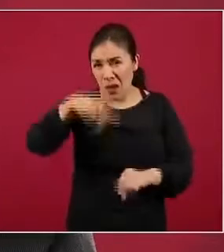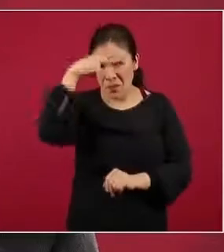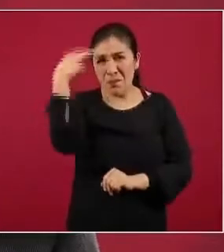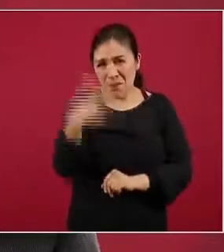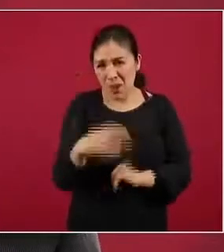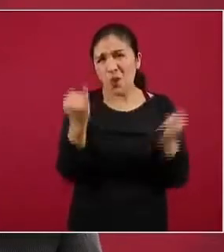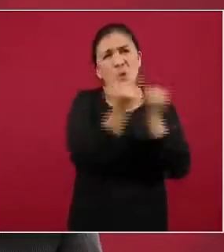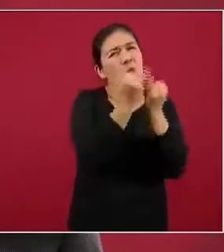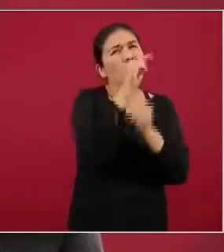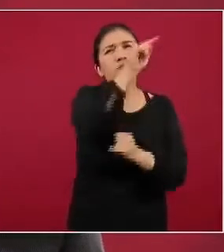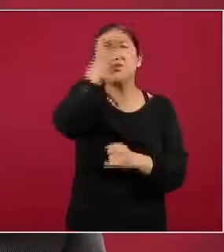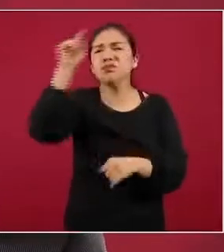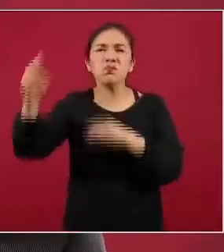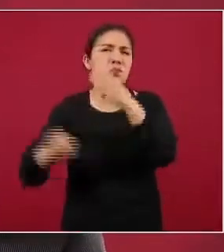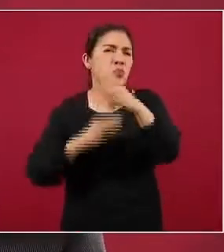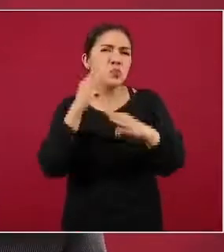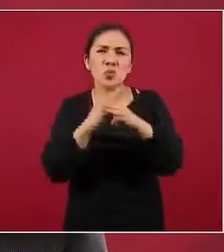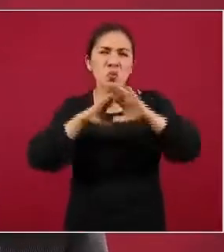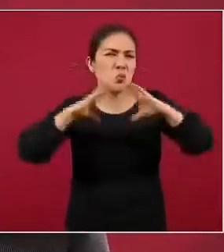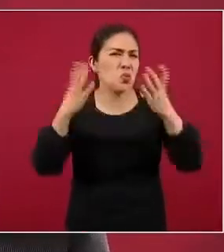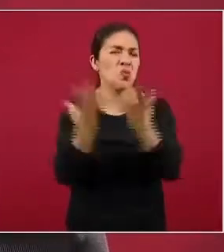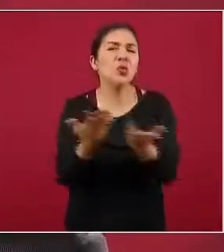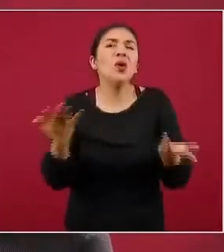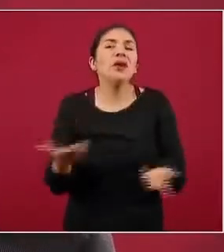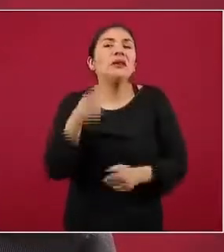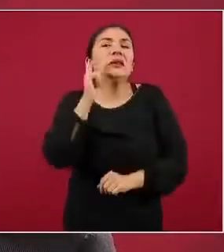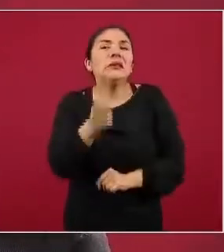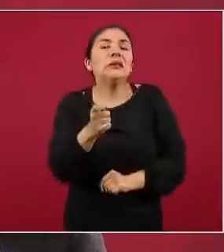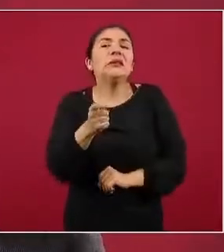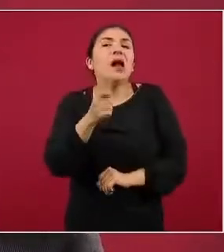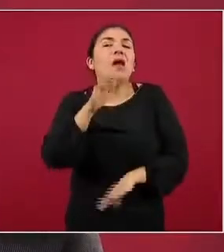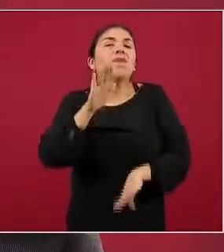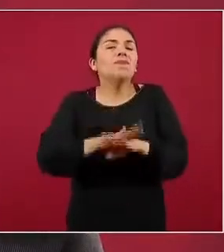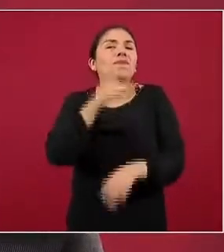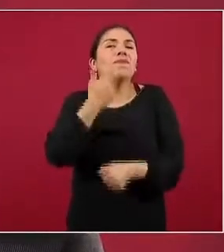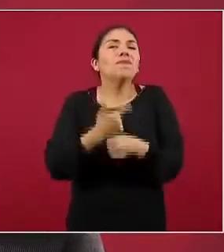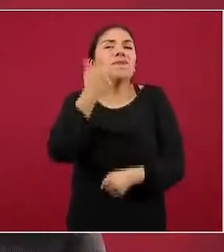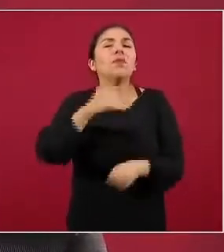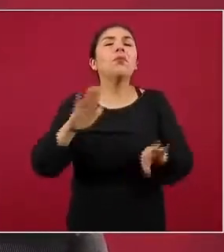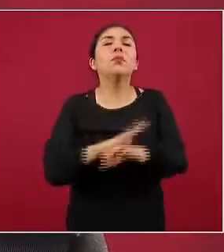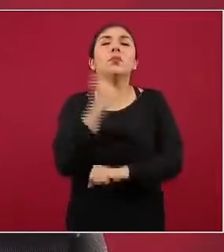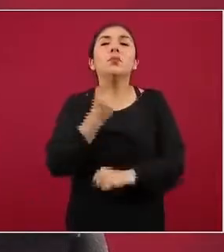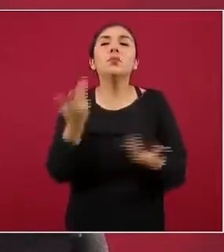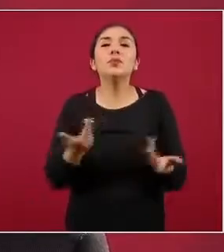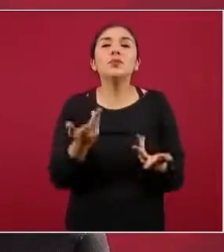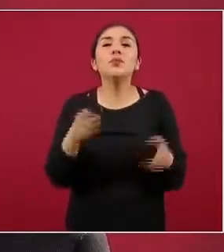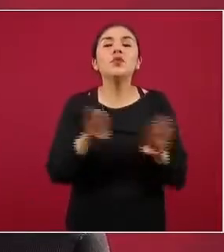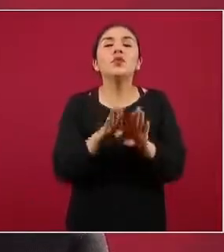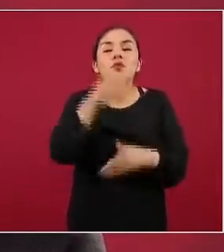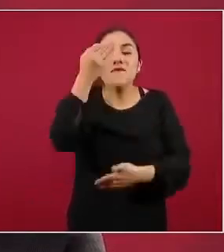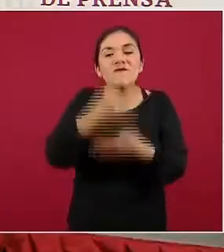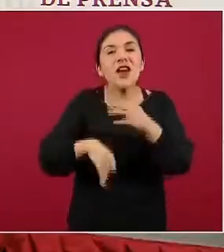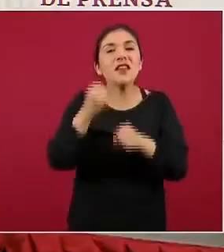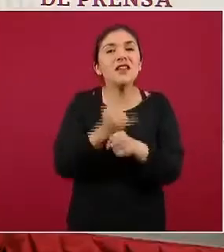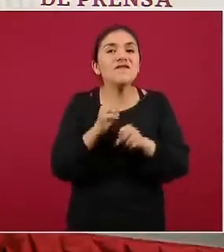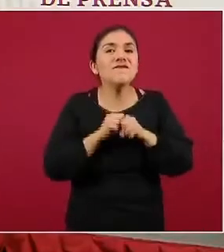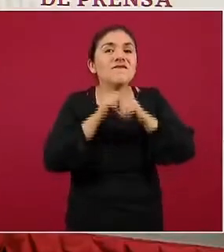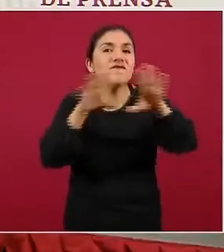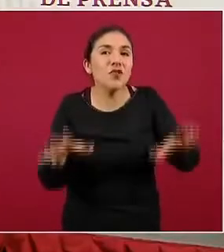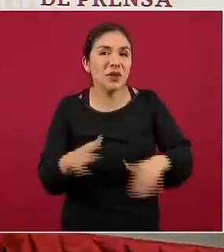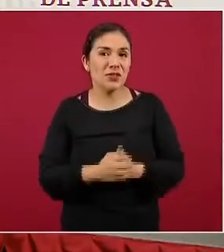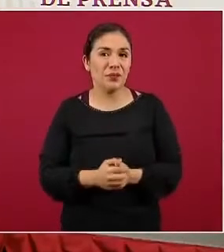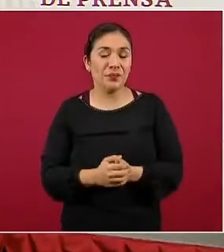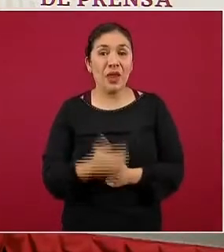solo en México, sino en muchas partes del mundo, está afectada por desinformación. La guía